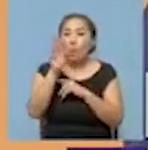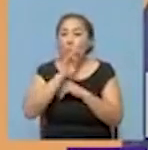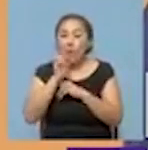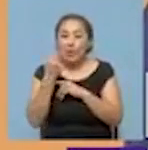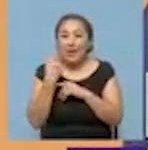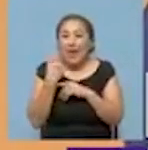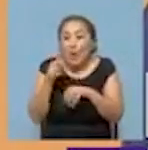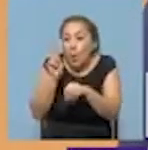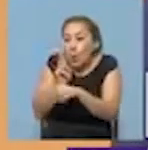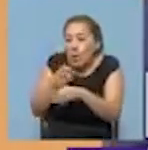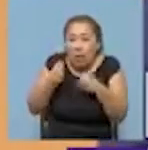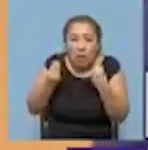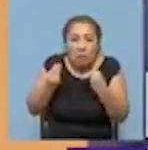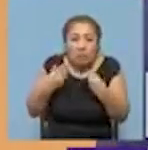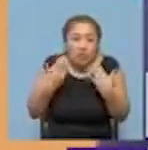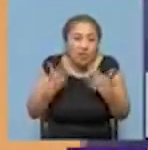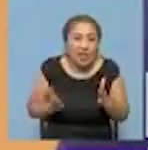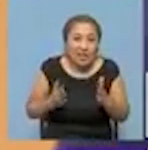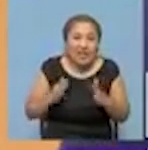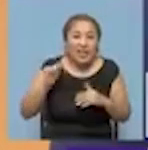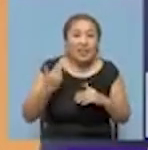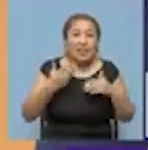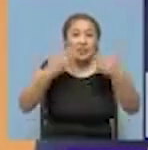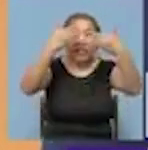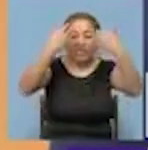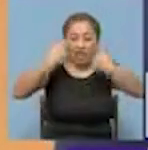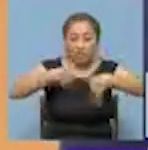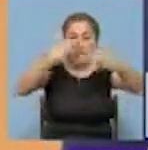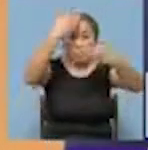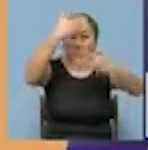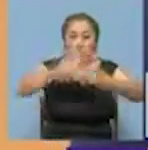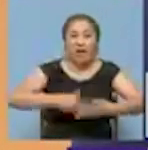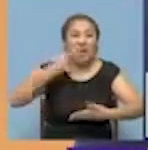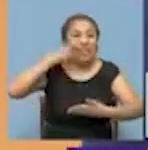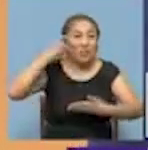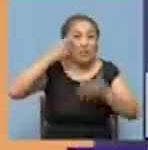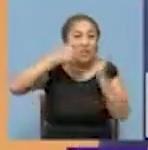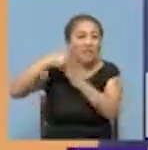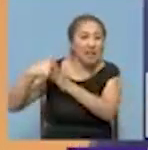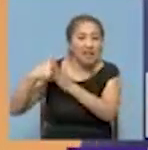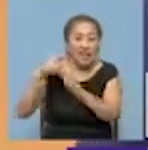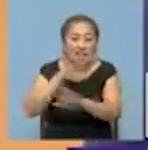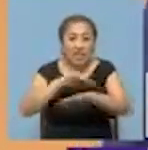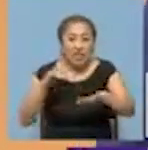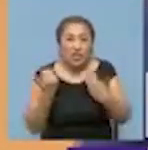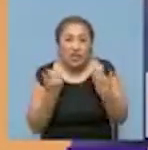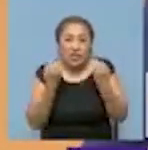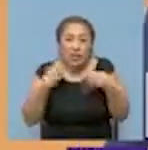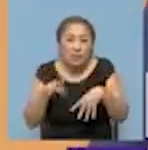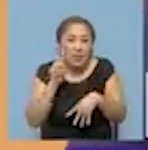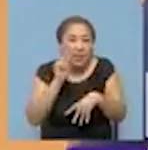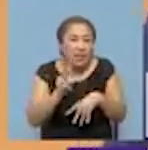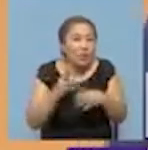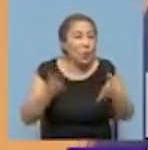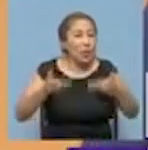pretexto de prevenir no sé qué entonces cae la barrera natural del pudor y los chiquitos entonces empiezan a tener un